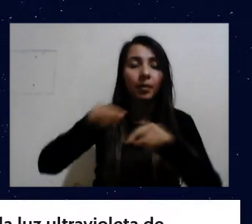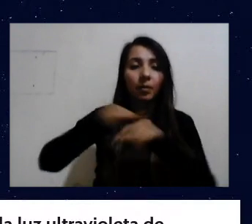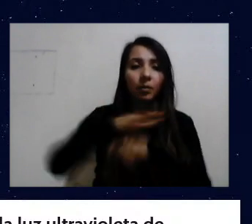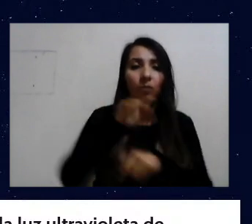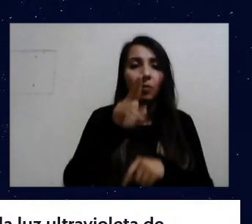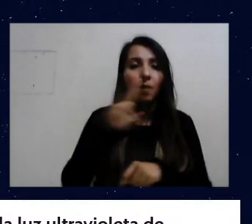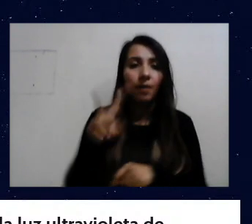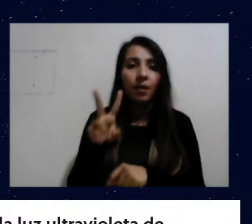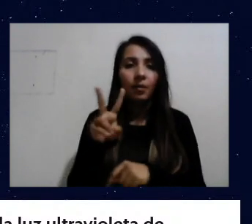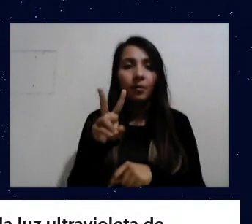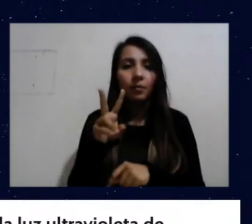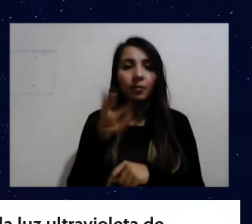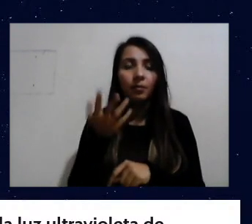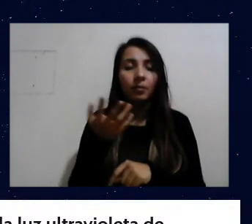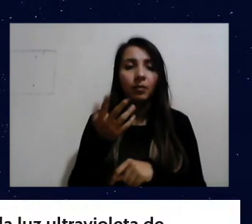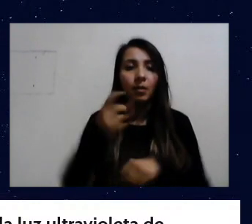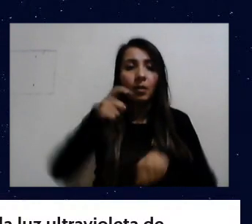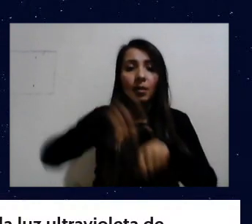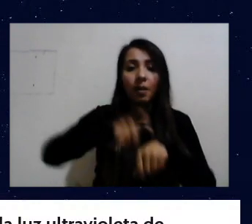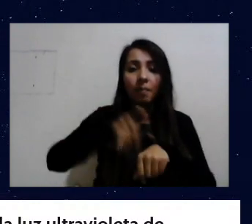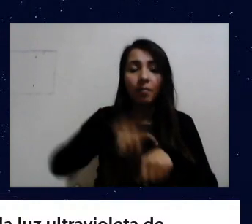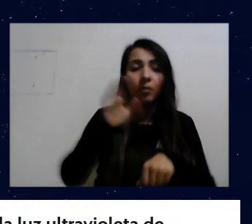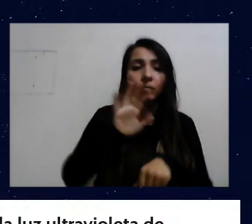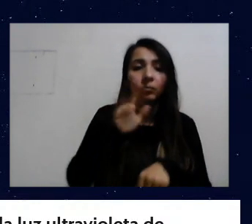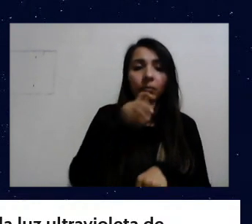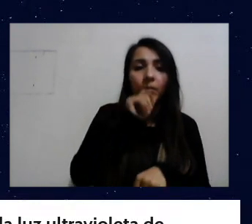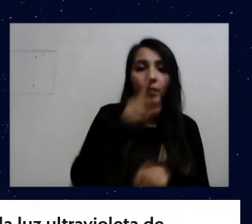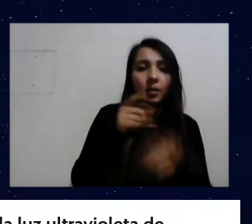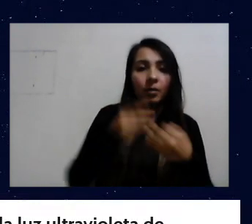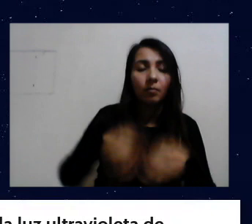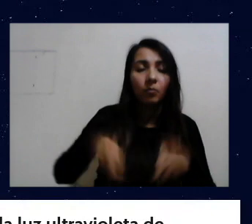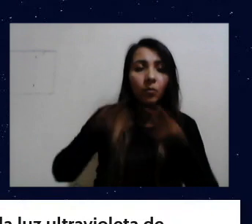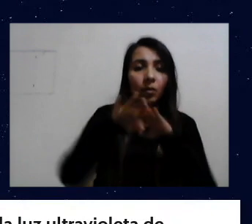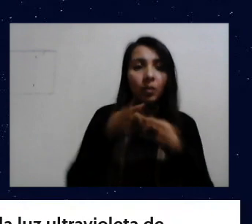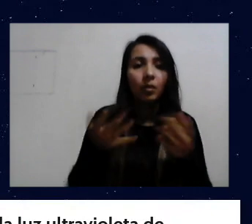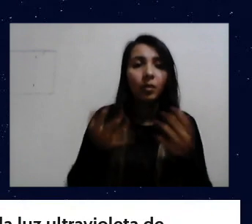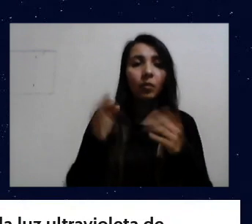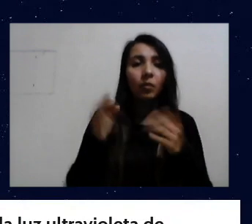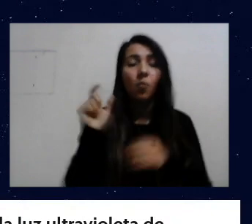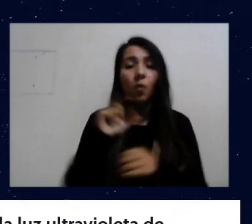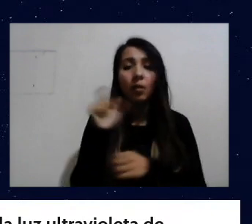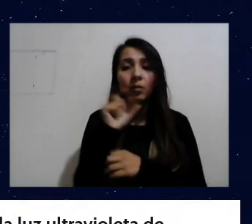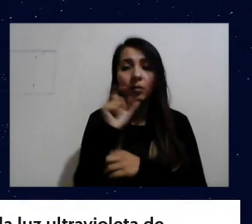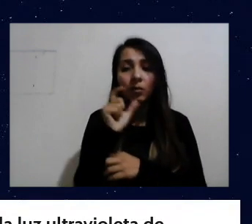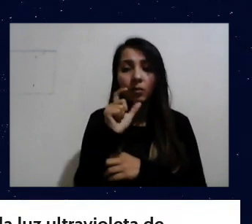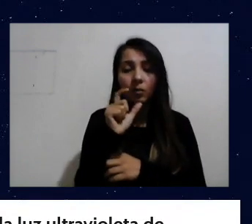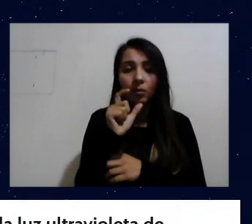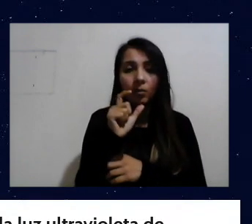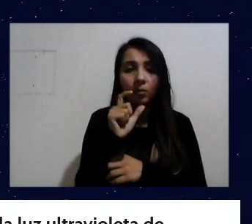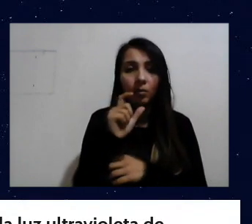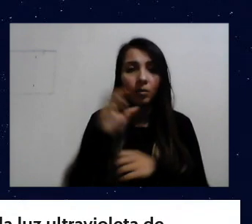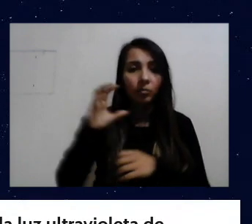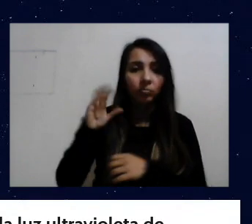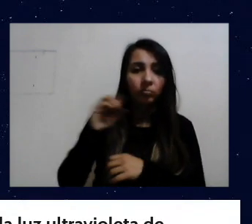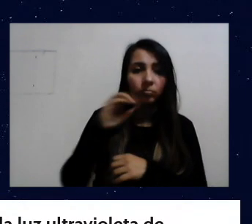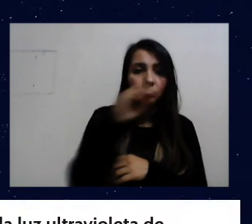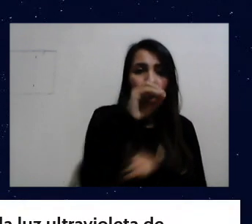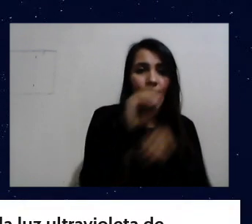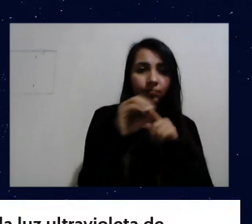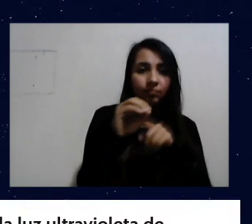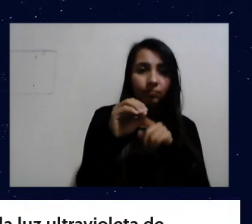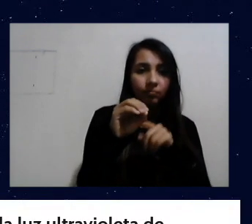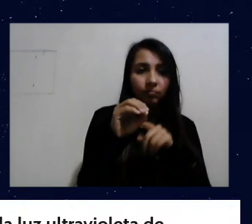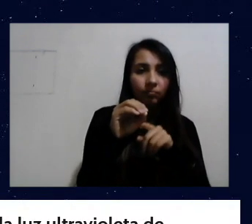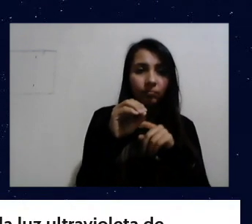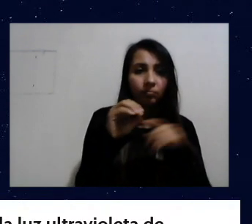Es decir, cuando se exponen, por ejemplo, microorganismos en la Estación Espacial Internacional, se han hecho muchos experimentos